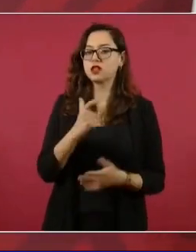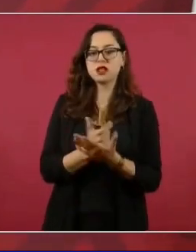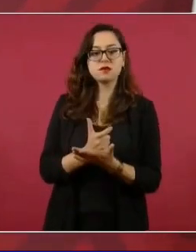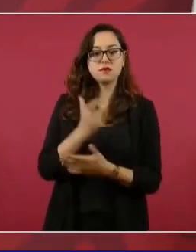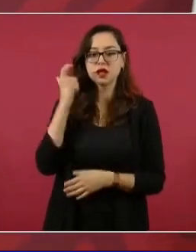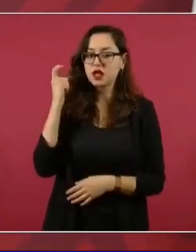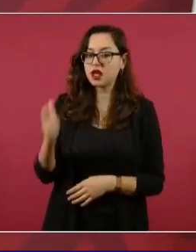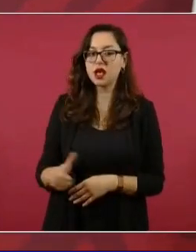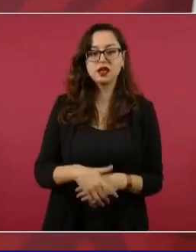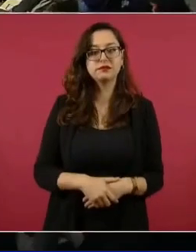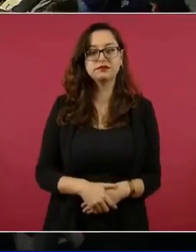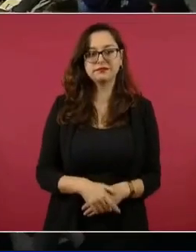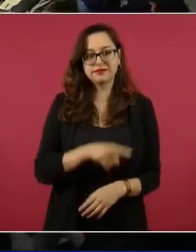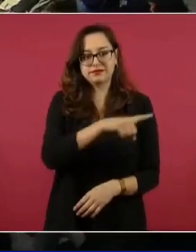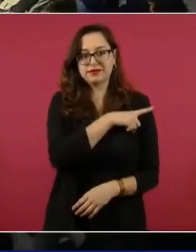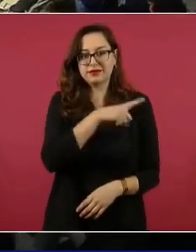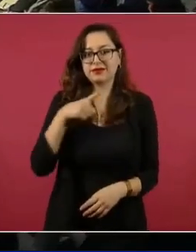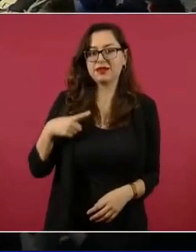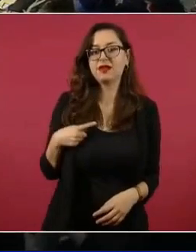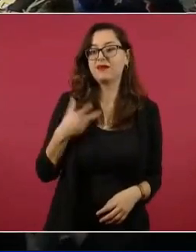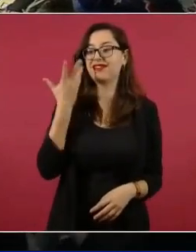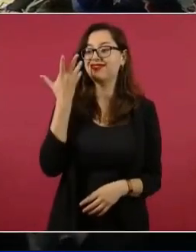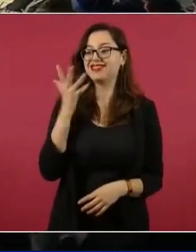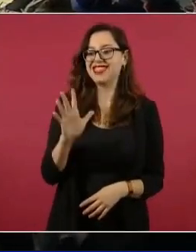más de 10,000 millones